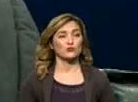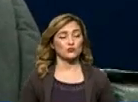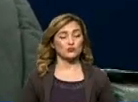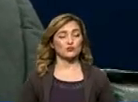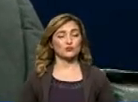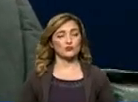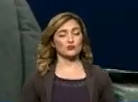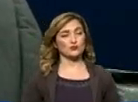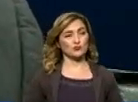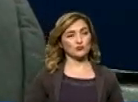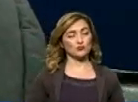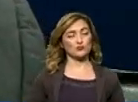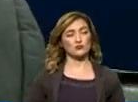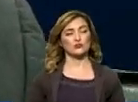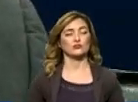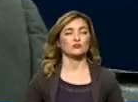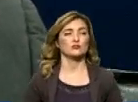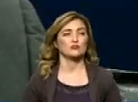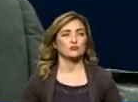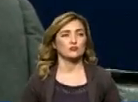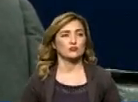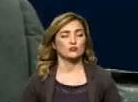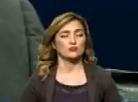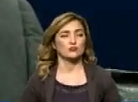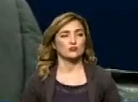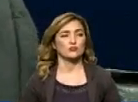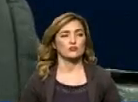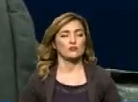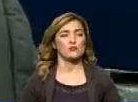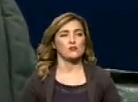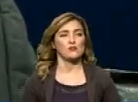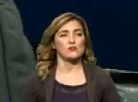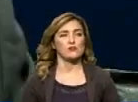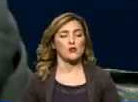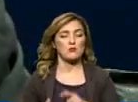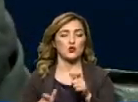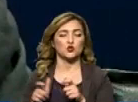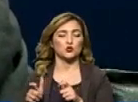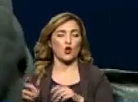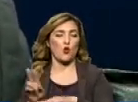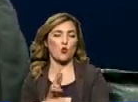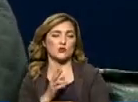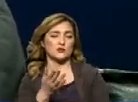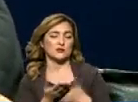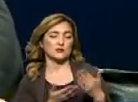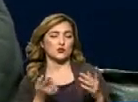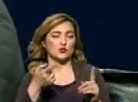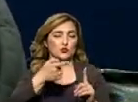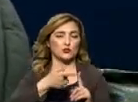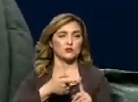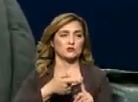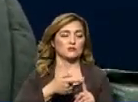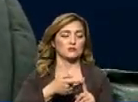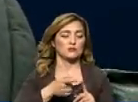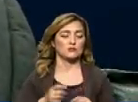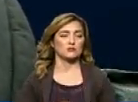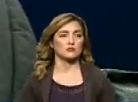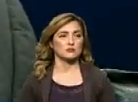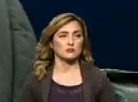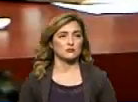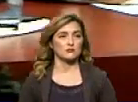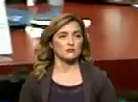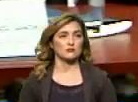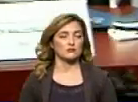embargo, los usuarios directos no tenían esta eficiencia dentro del